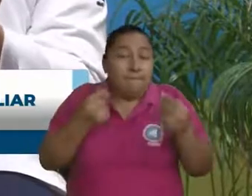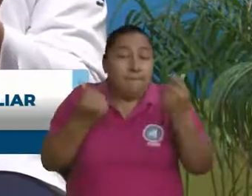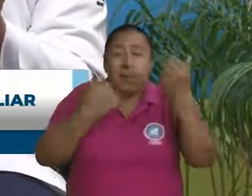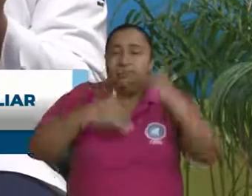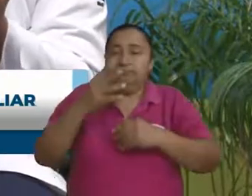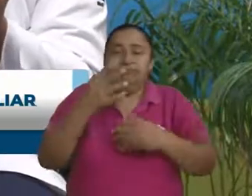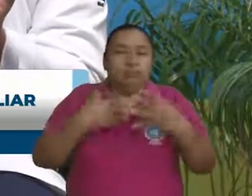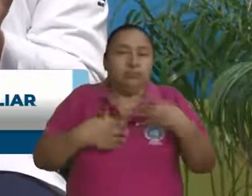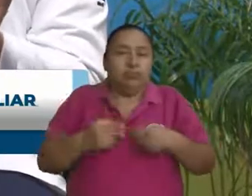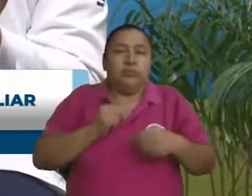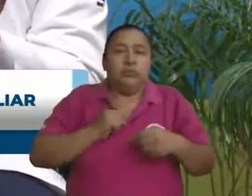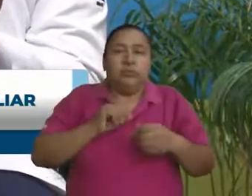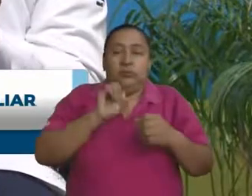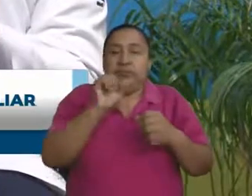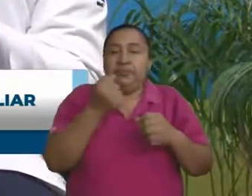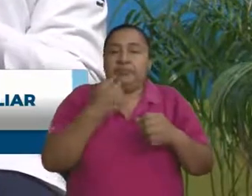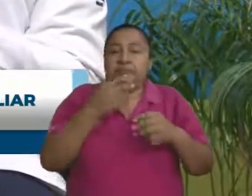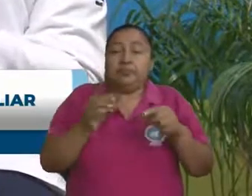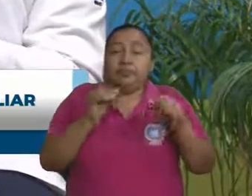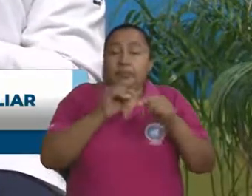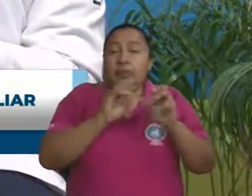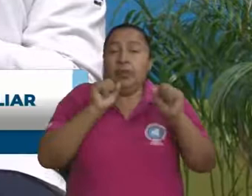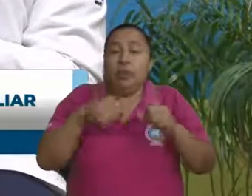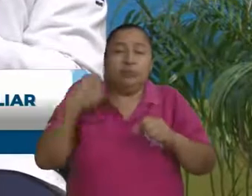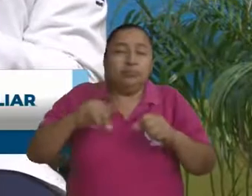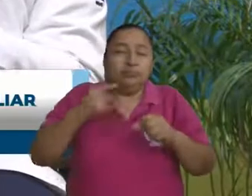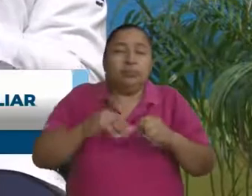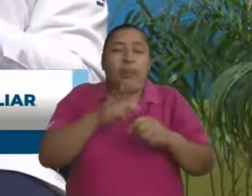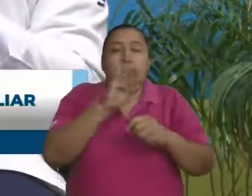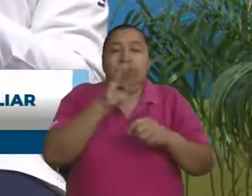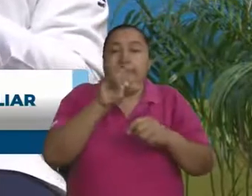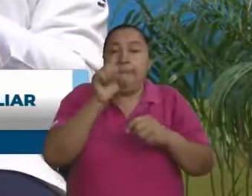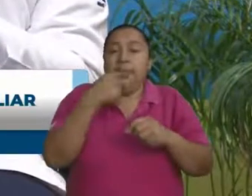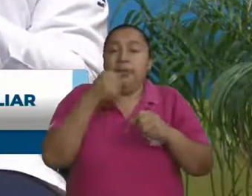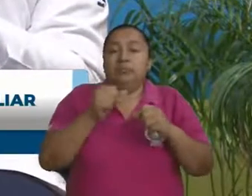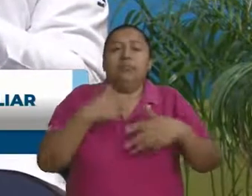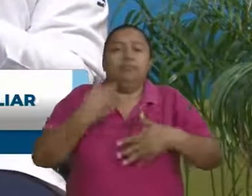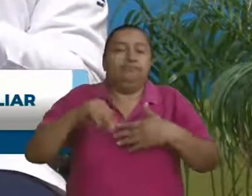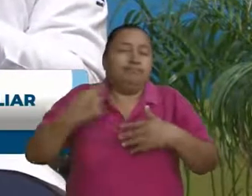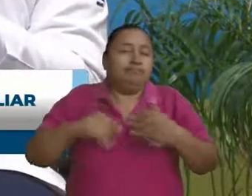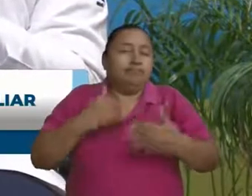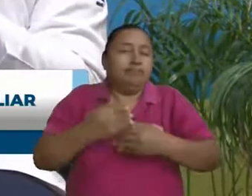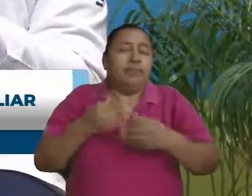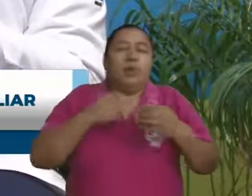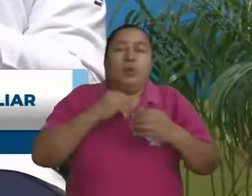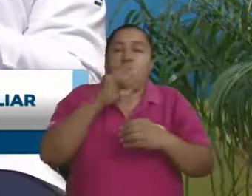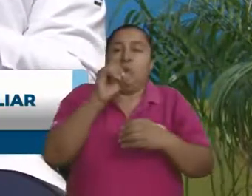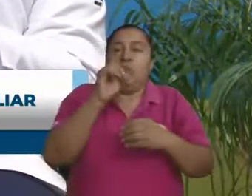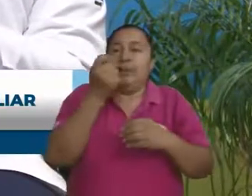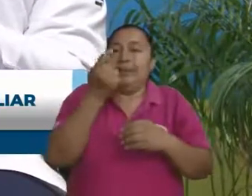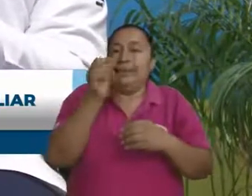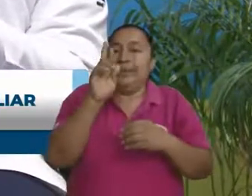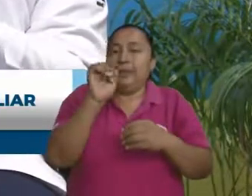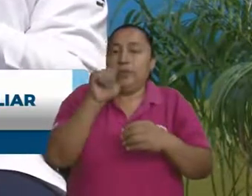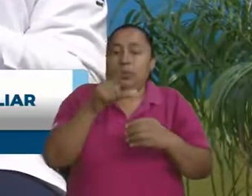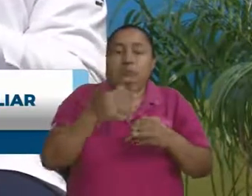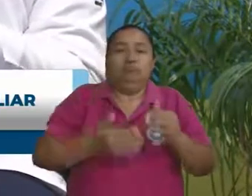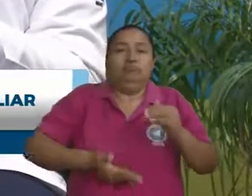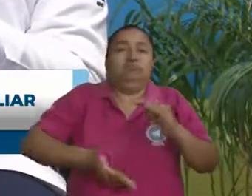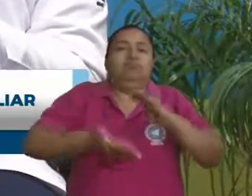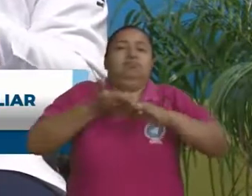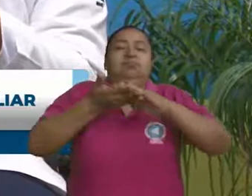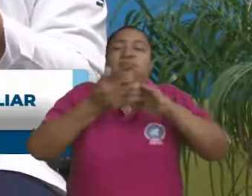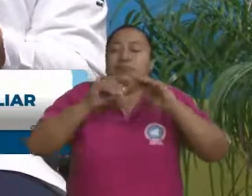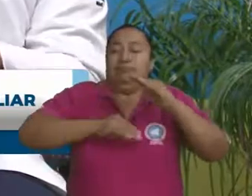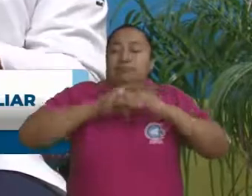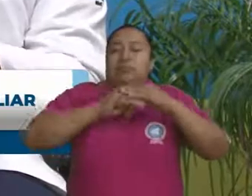colesterol o el sustrato primario para poder producir bilis, obviamente eso va provocando que el colesterol se sature. Al saturarse,